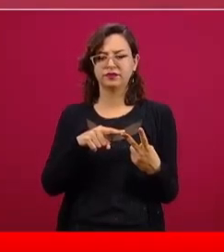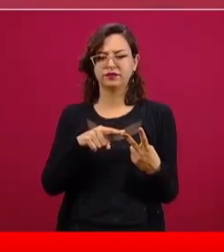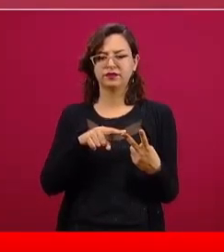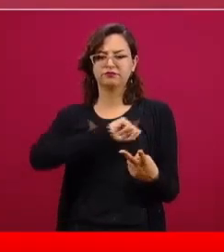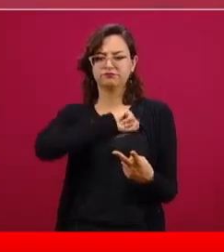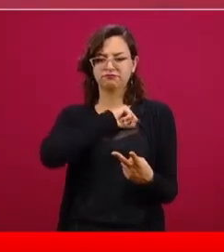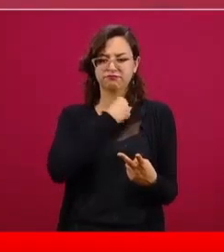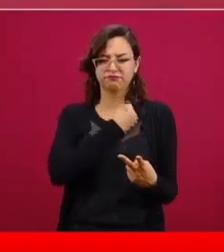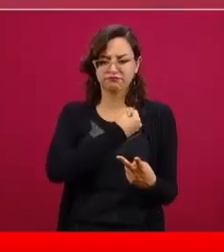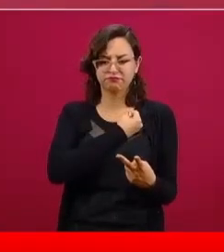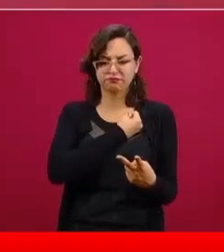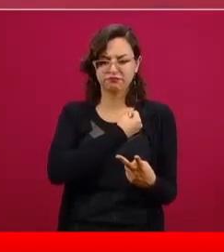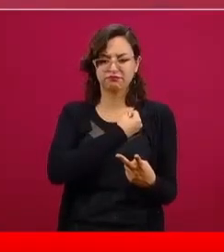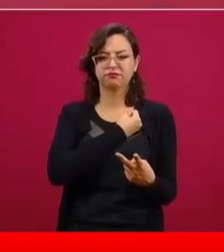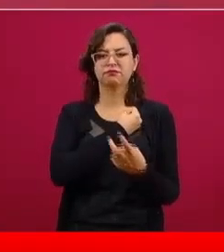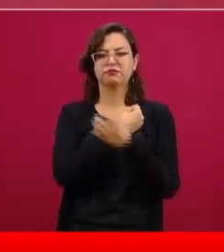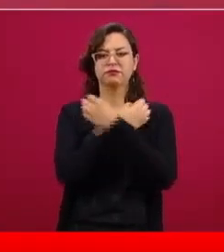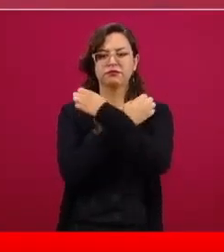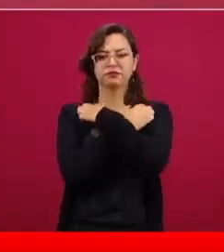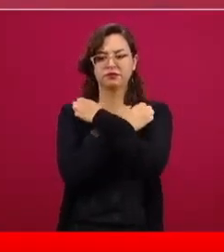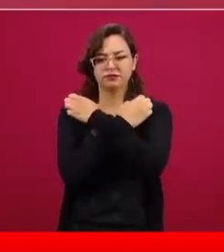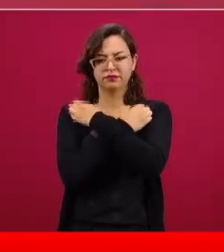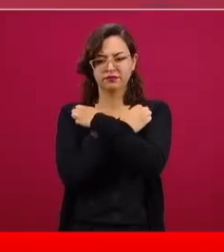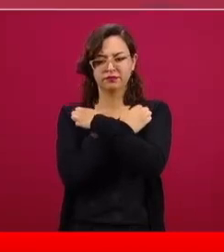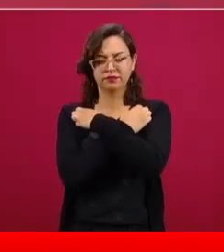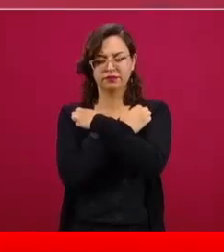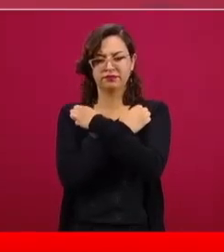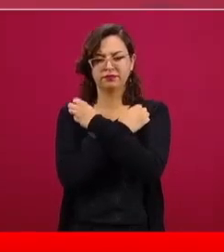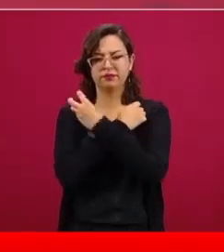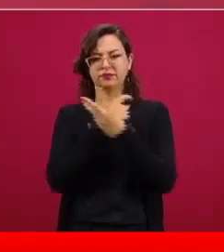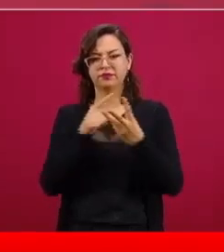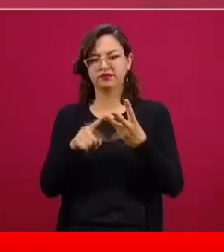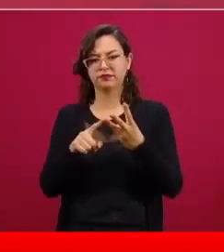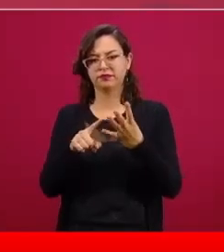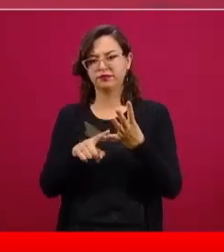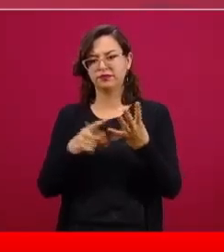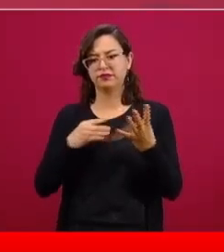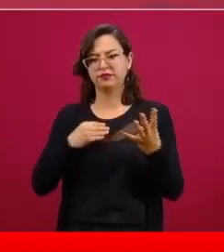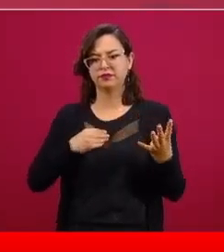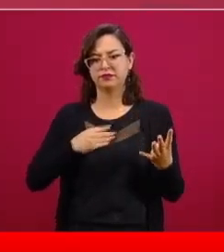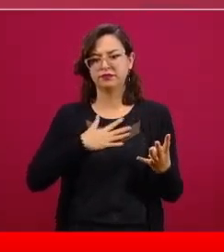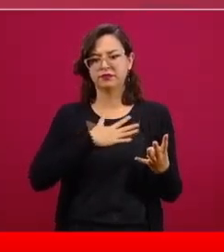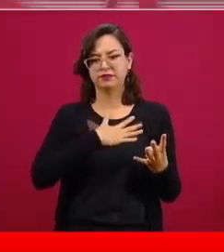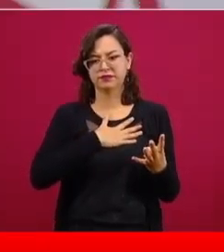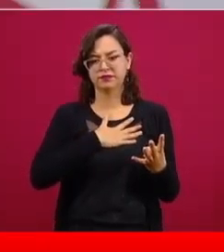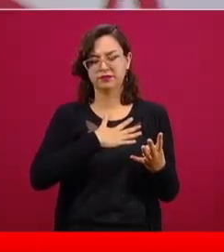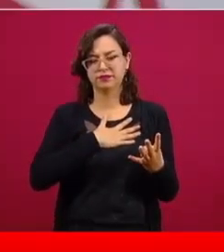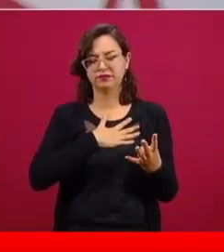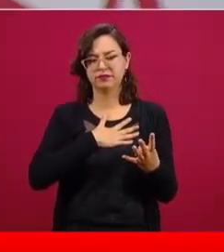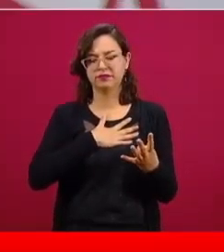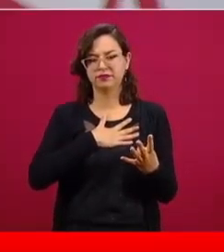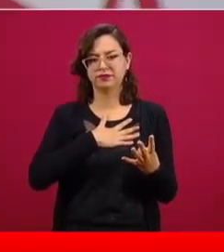a la salud, a la educación, al bienestar.